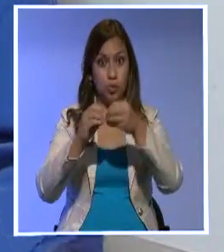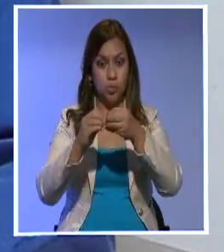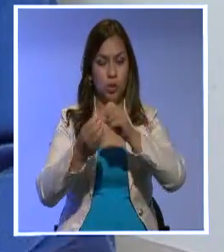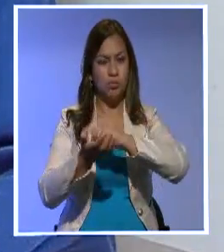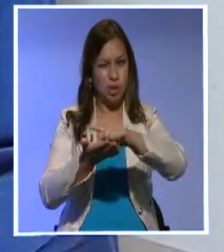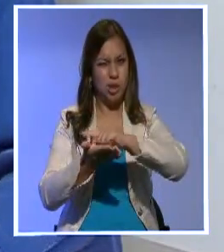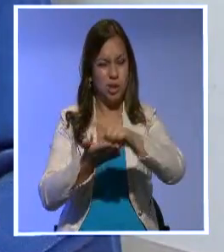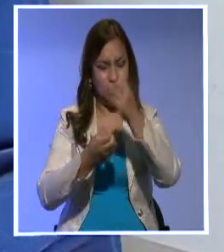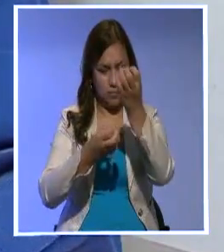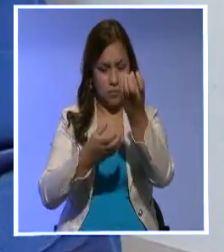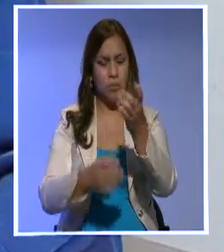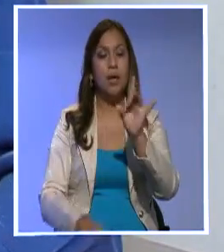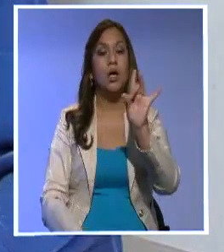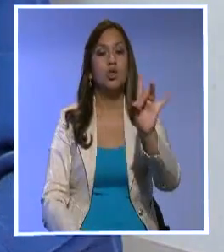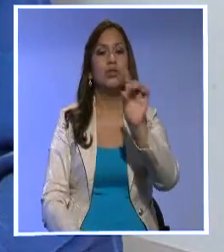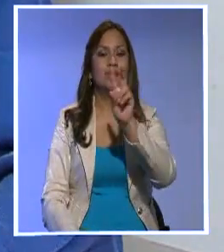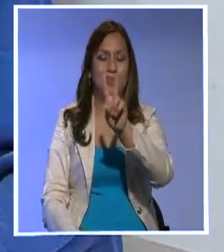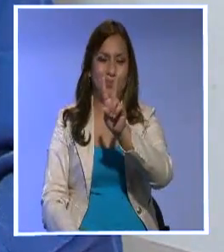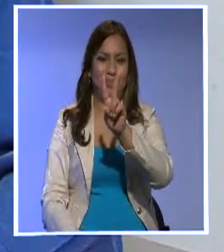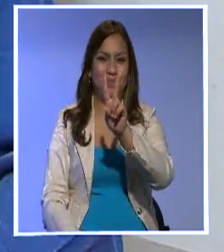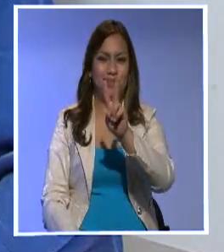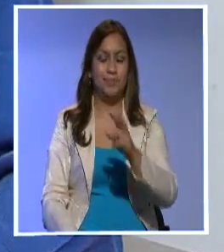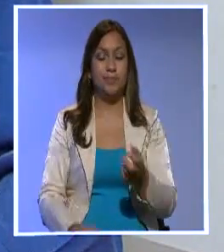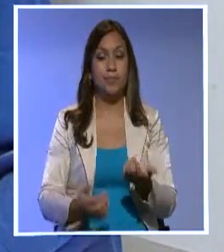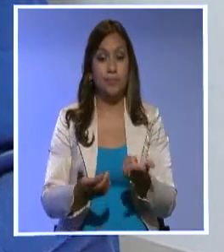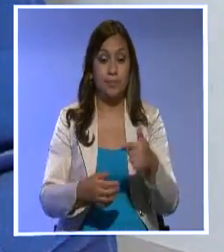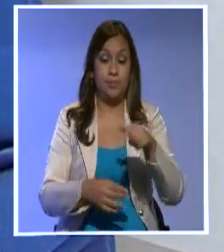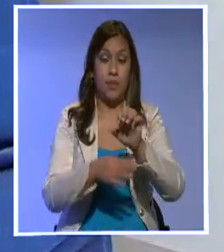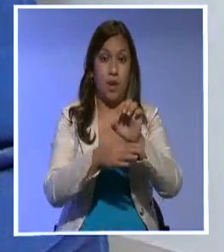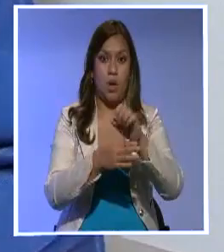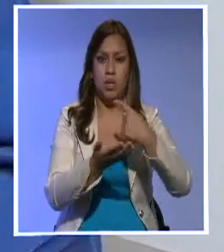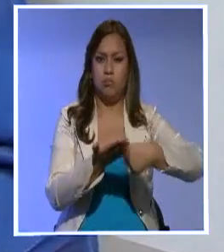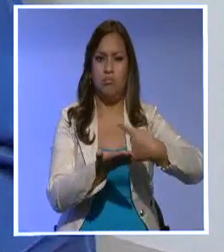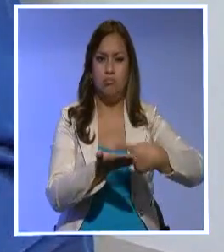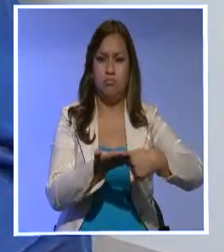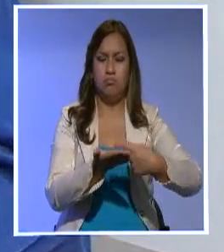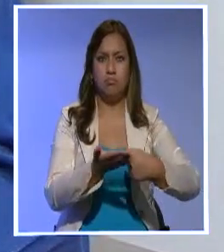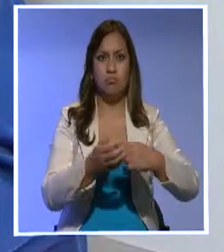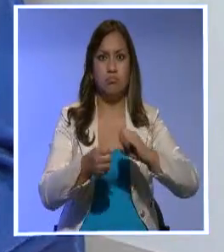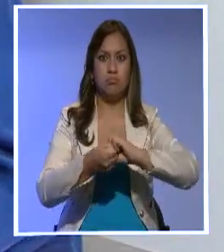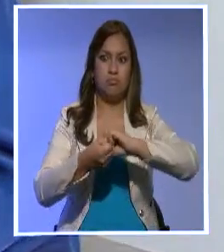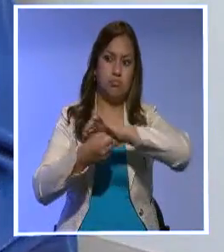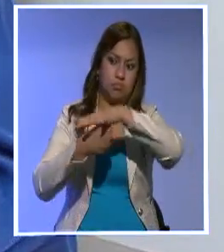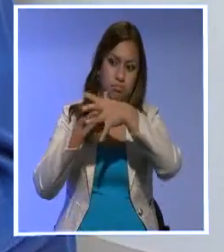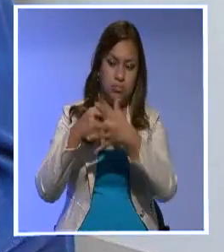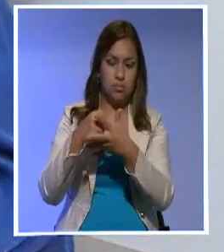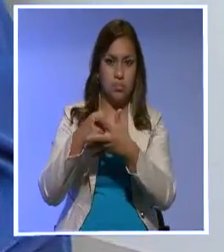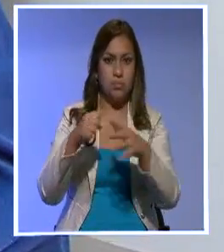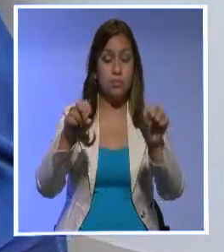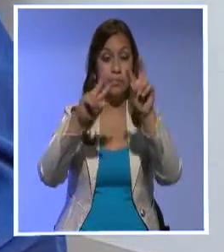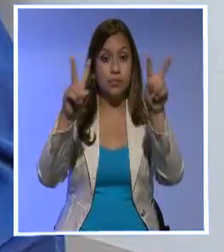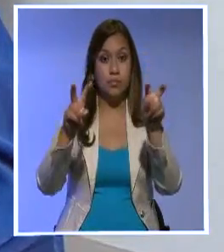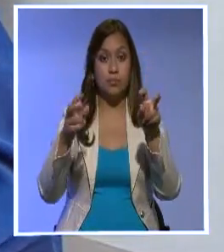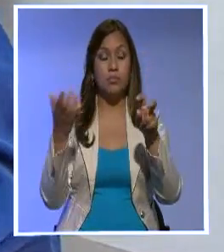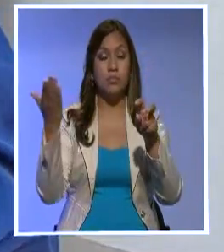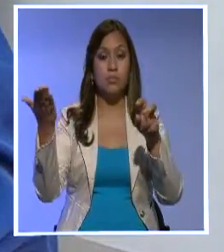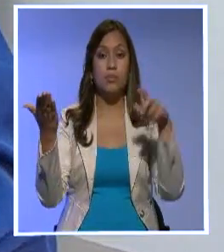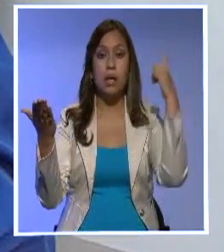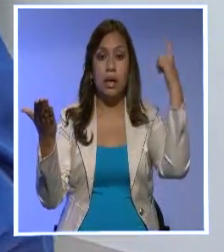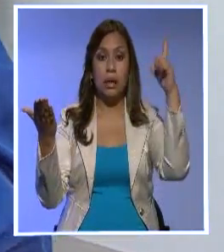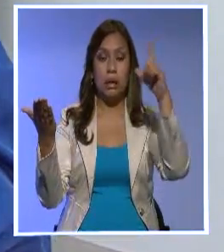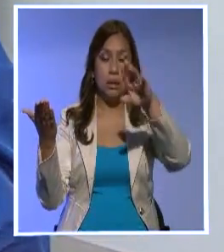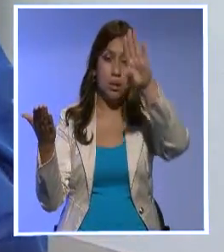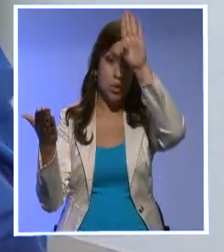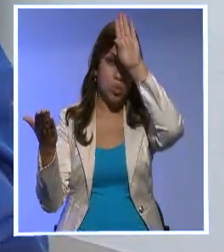importante que no sólo se lo ha debatido en ecuador se lo ha debatido alrededor del planeta cuando falleció el comandante fidel